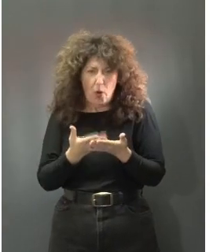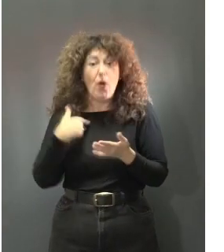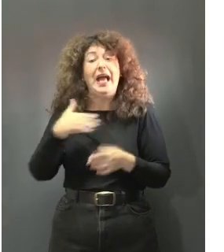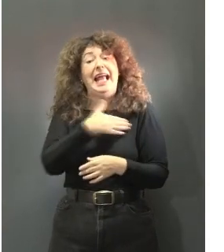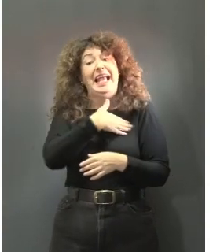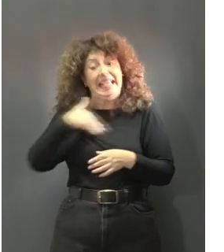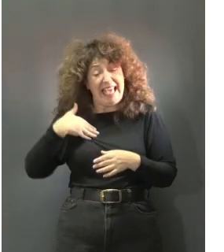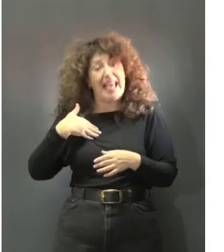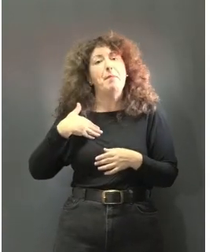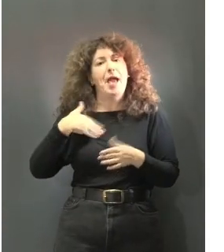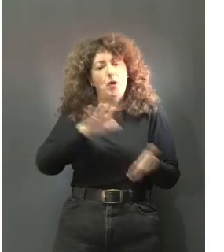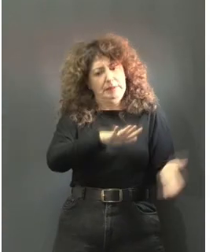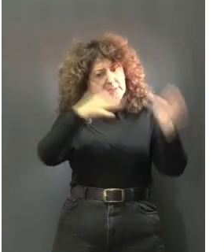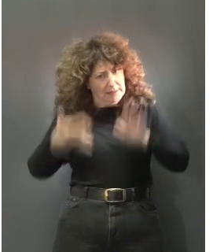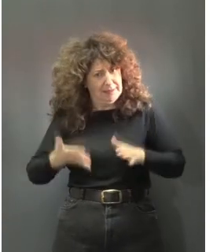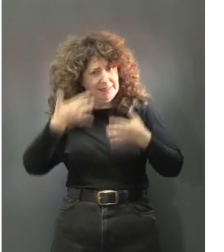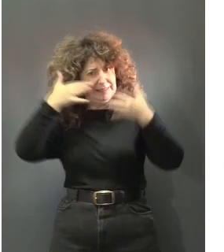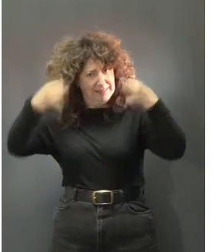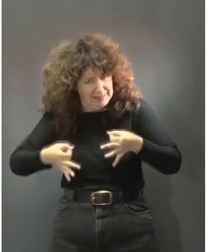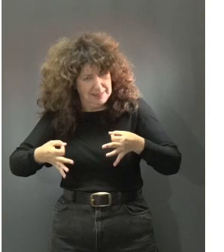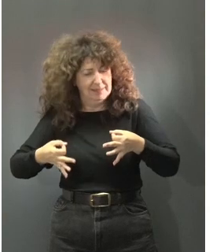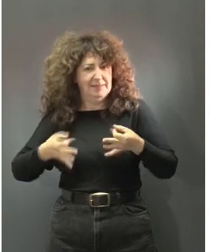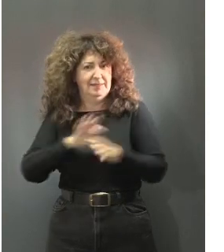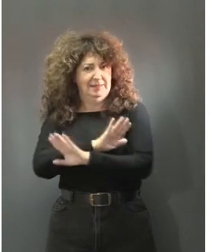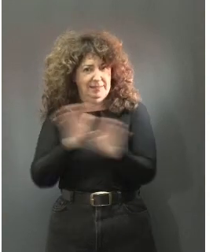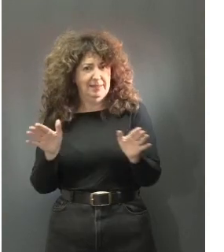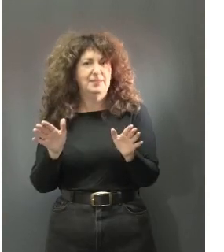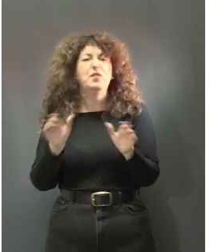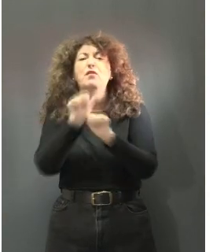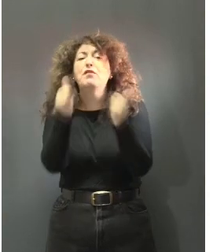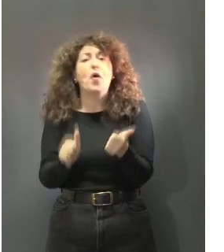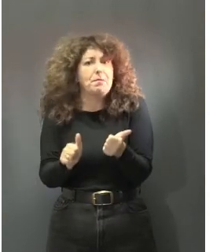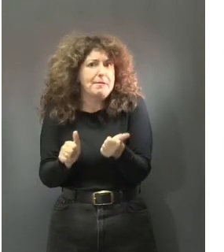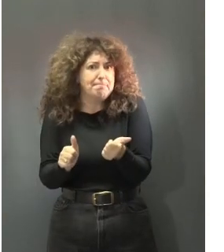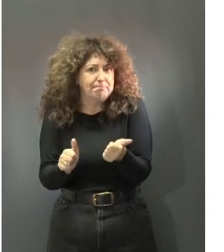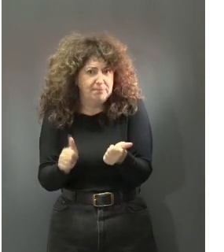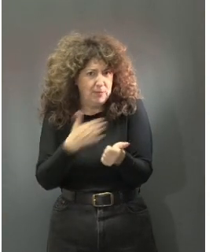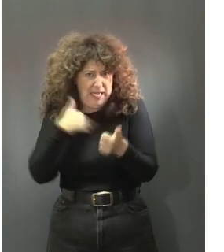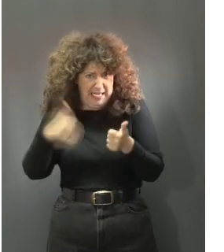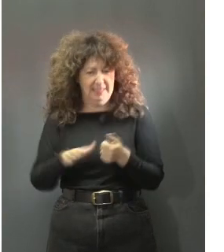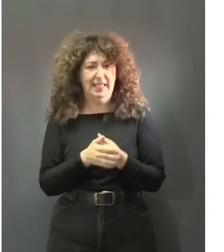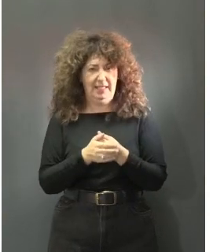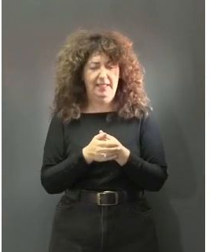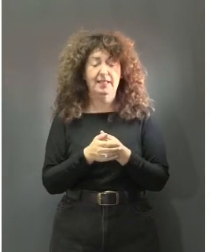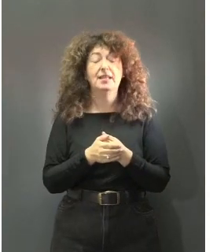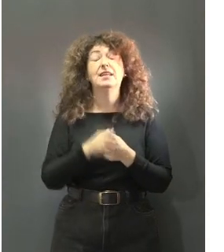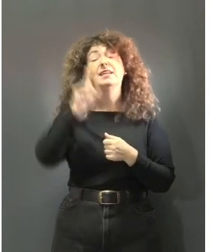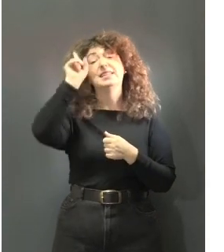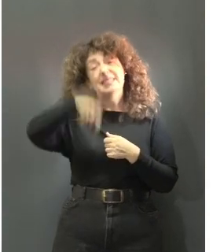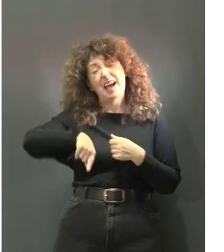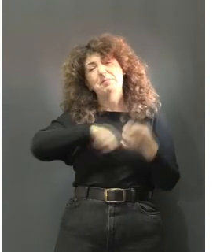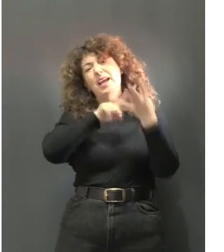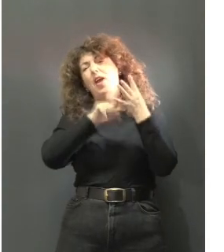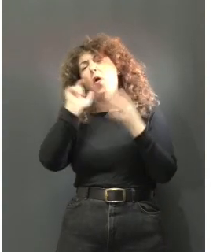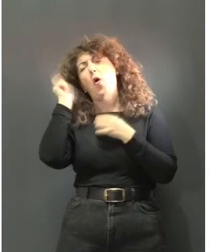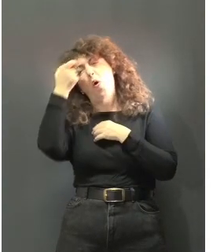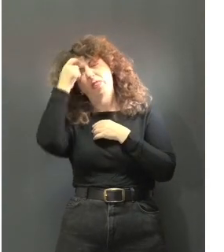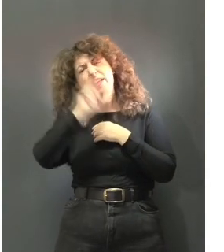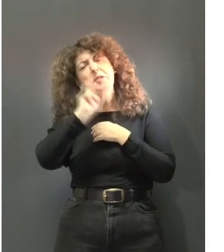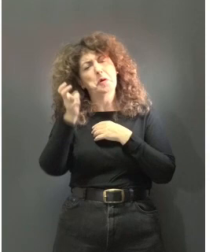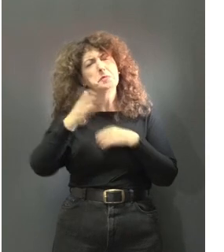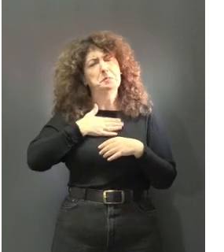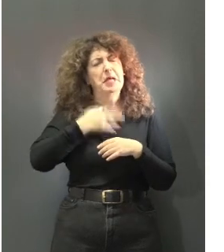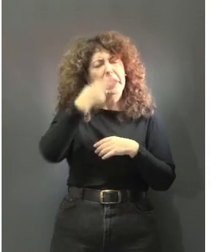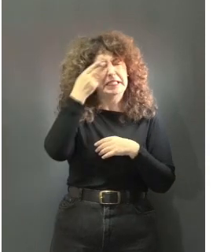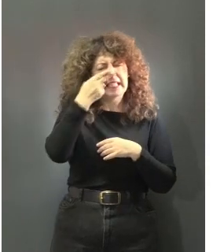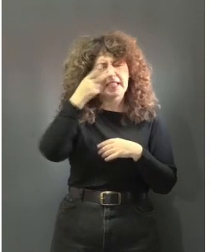hacerlo efectivo y lo hacemos efectivo de la manera que sea. Y luego hay otro concepto que es interesante y que nosotros